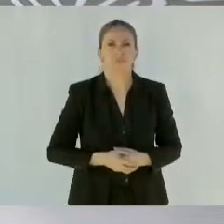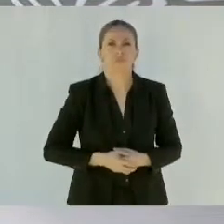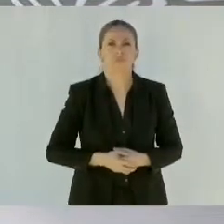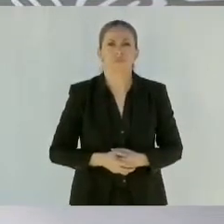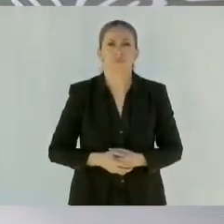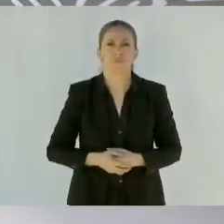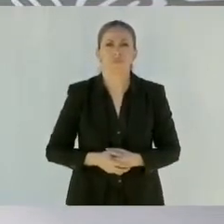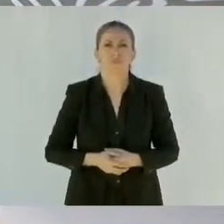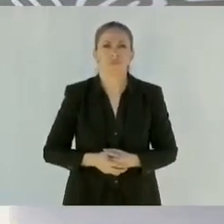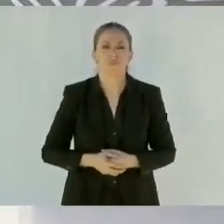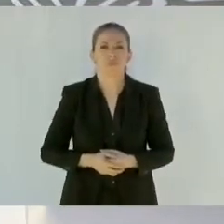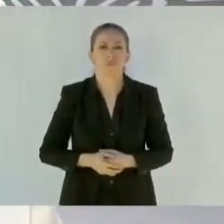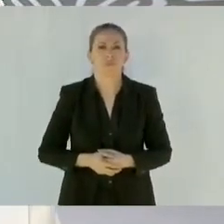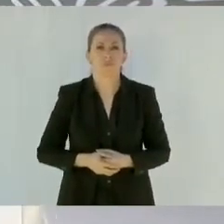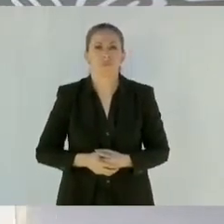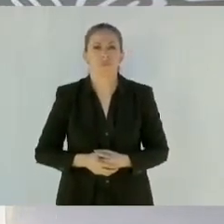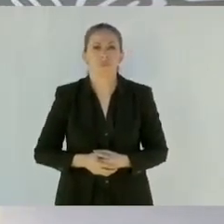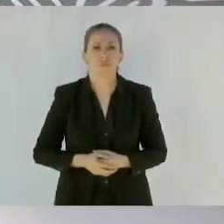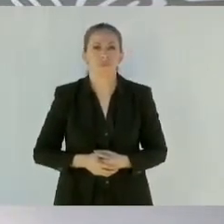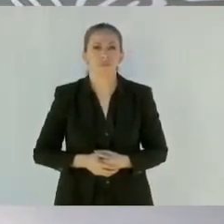se está construyendo,